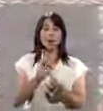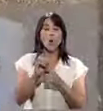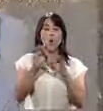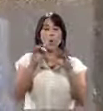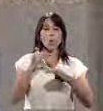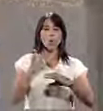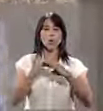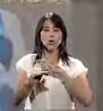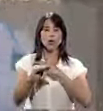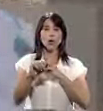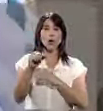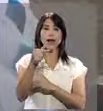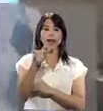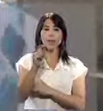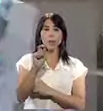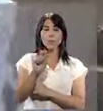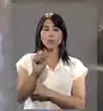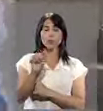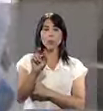8876-3866 o al correo